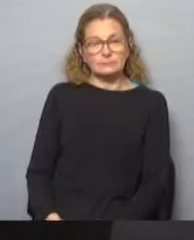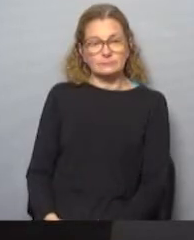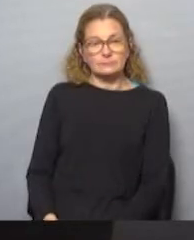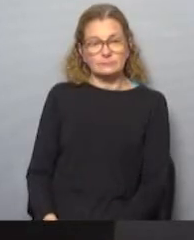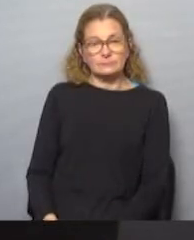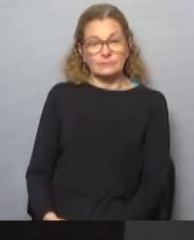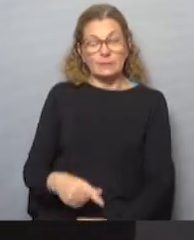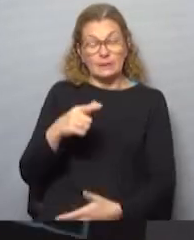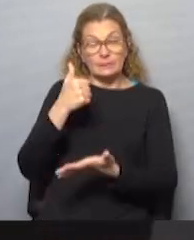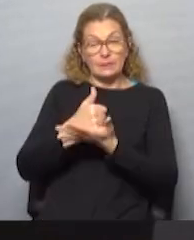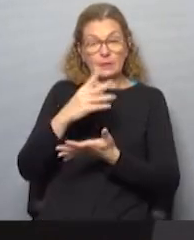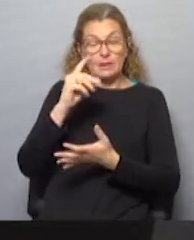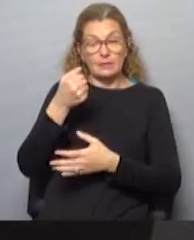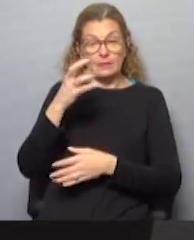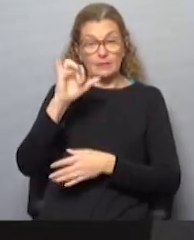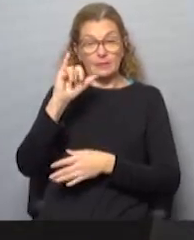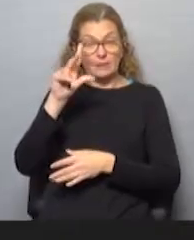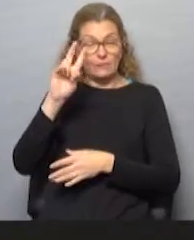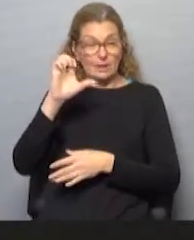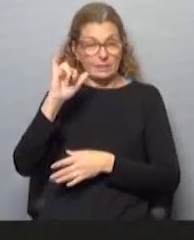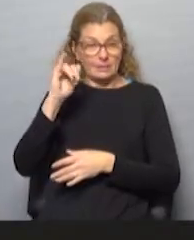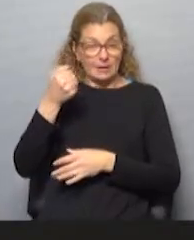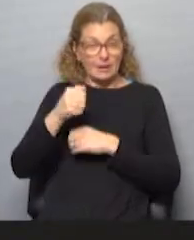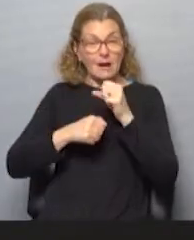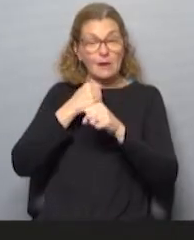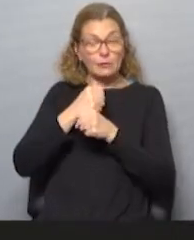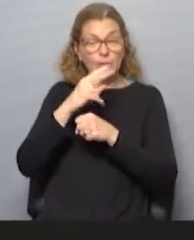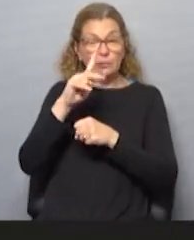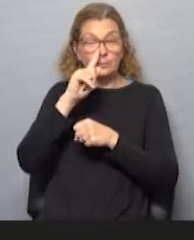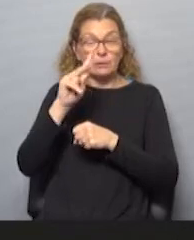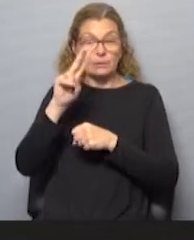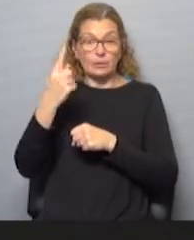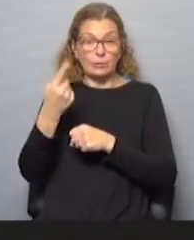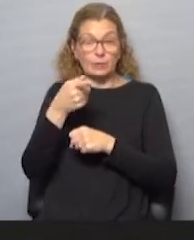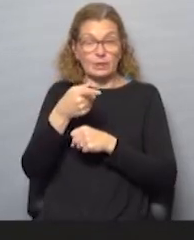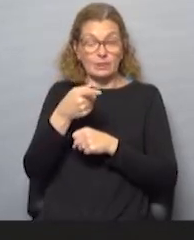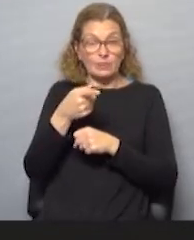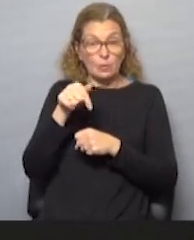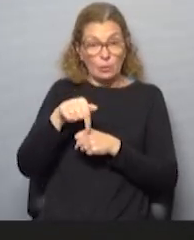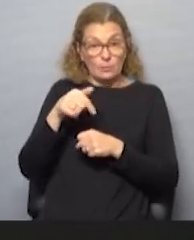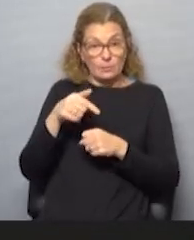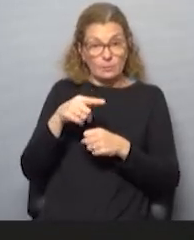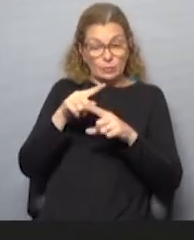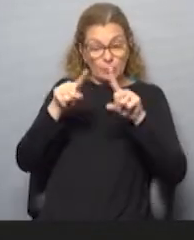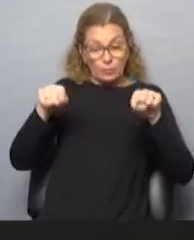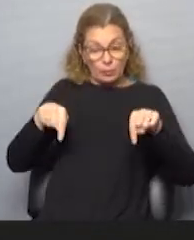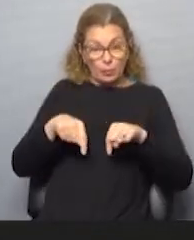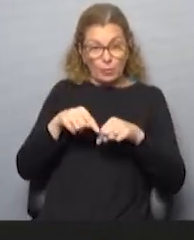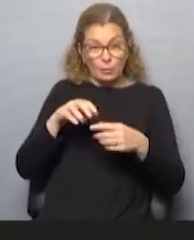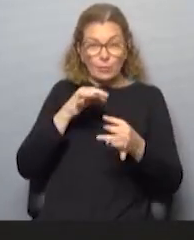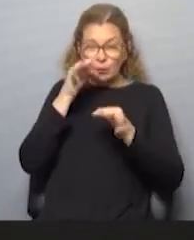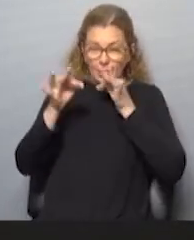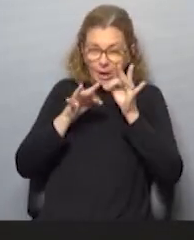ahí estaba da silveira 2021 ustedes han sacado hoy mismo un comunicado una